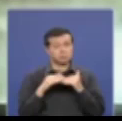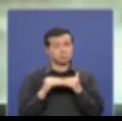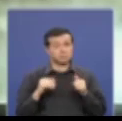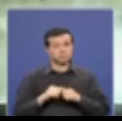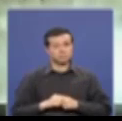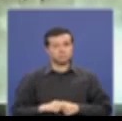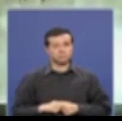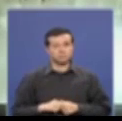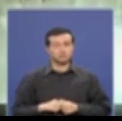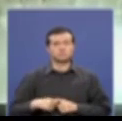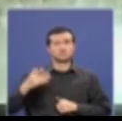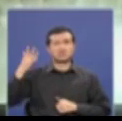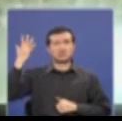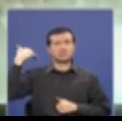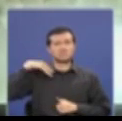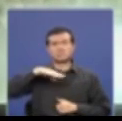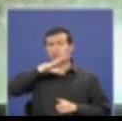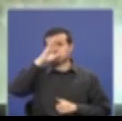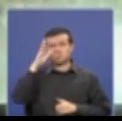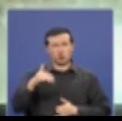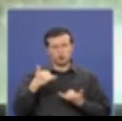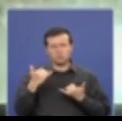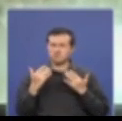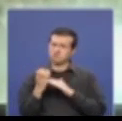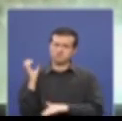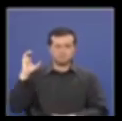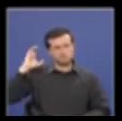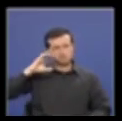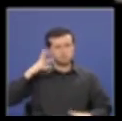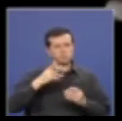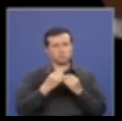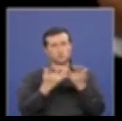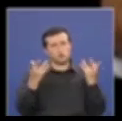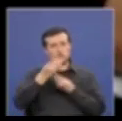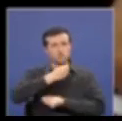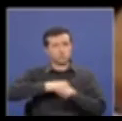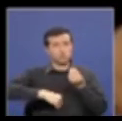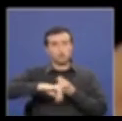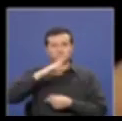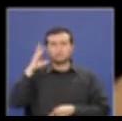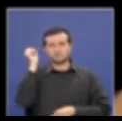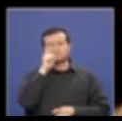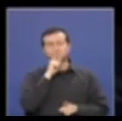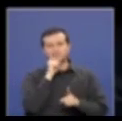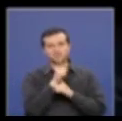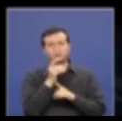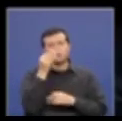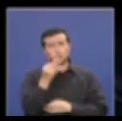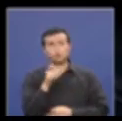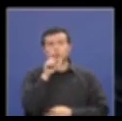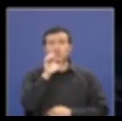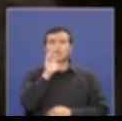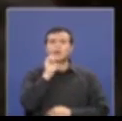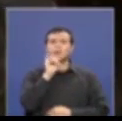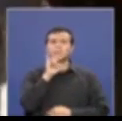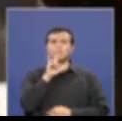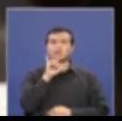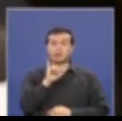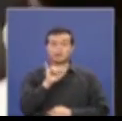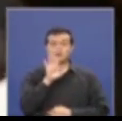dólares. Nunca antes se había invertido tanto en educación superior y eso se nota. Como lo cuenta Emily